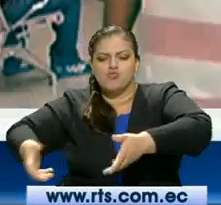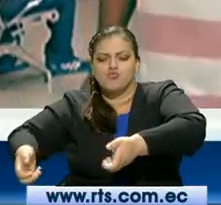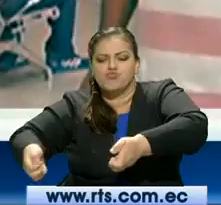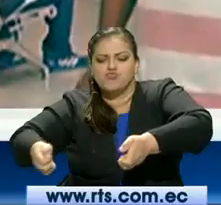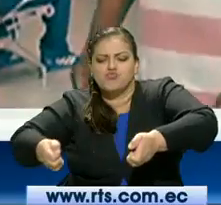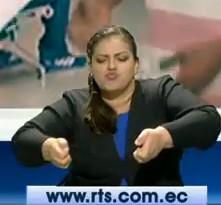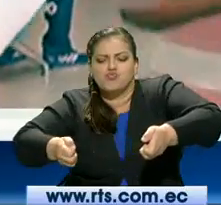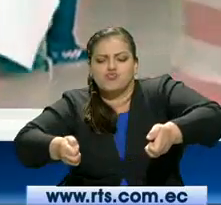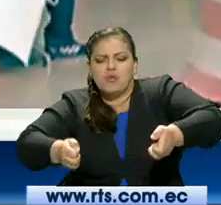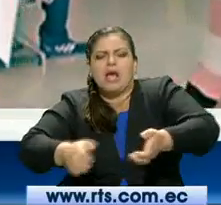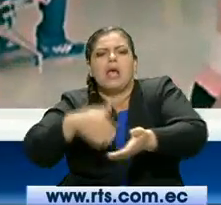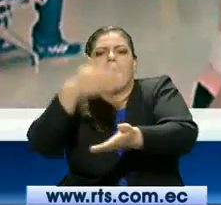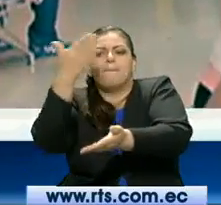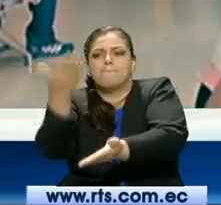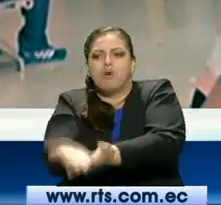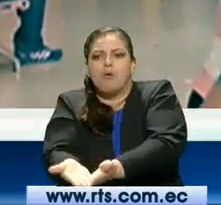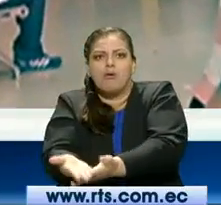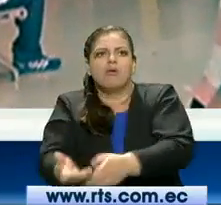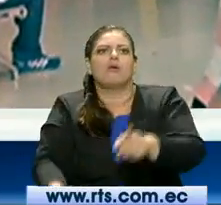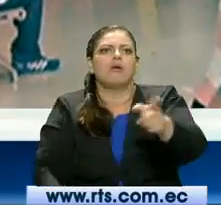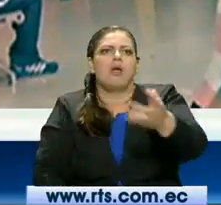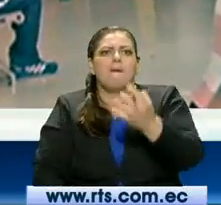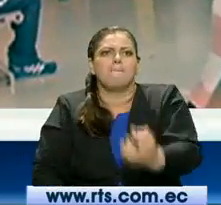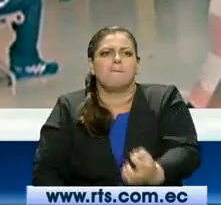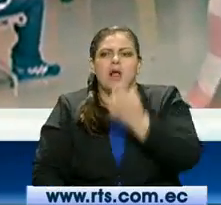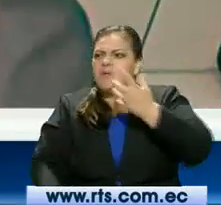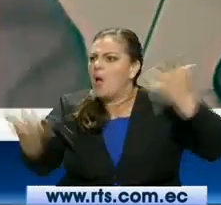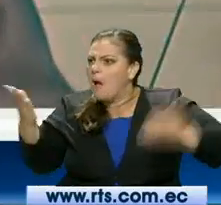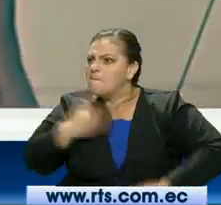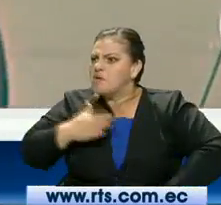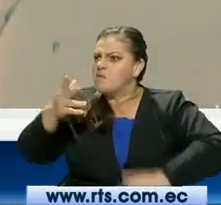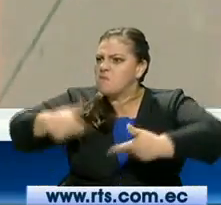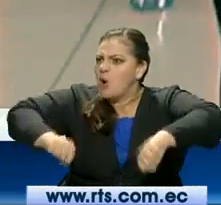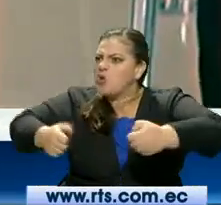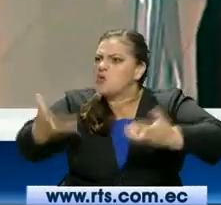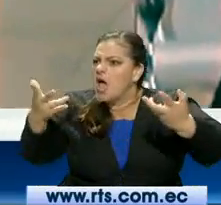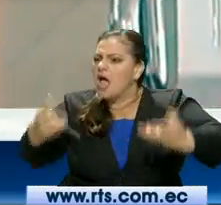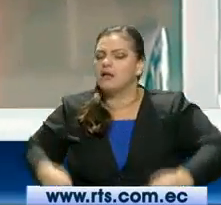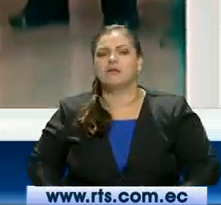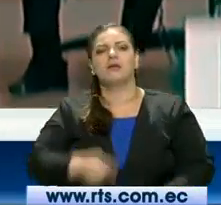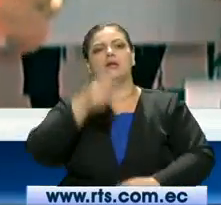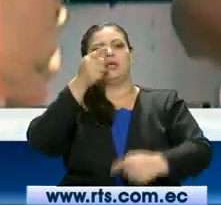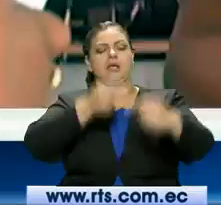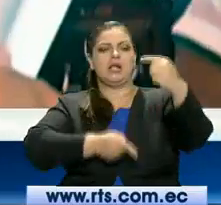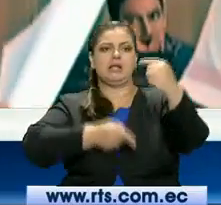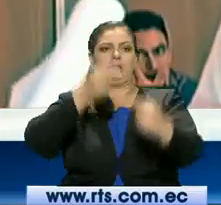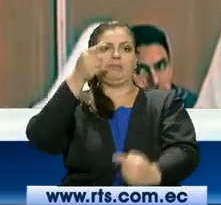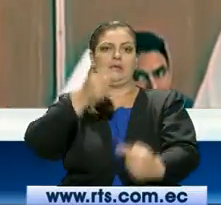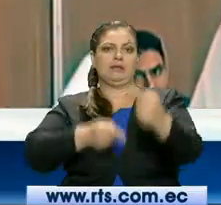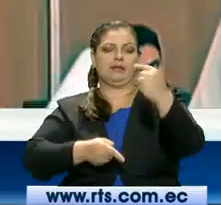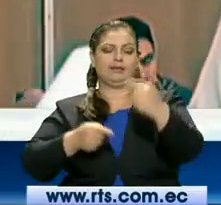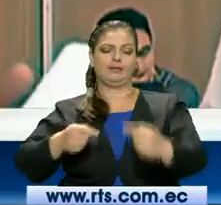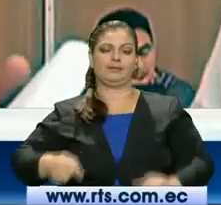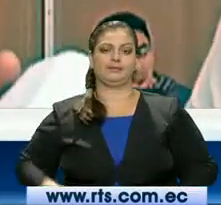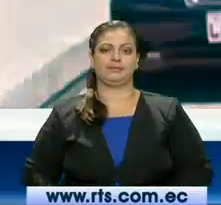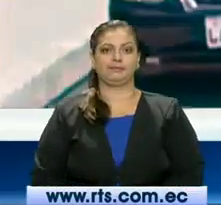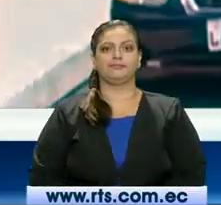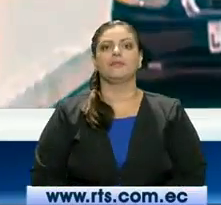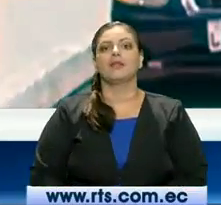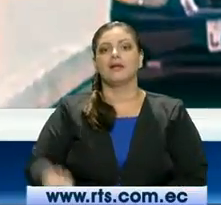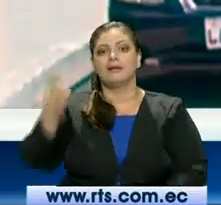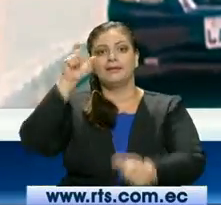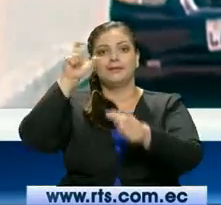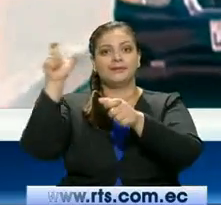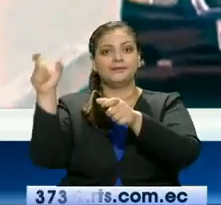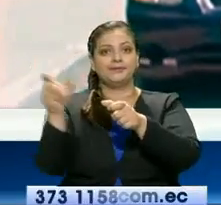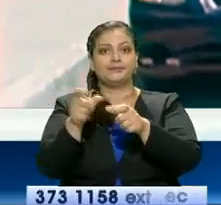La fiscalía de su parte se encargará de investigar ese caso, llamando a rendir versiones a todas las personas involucradas. En tanto, por acá